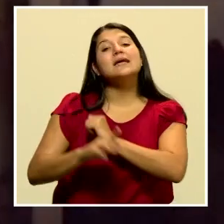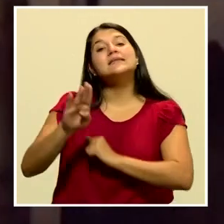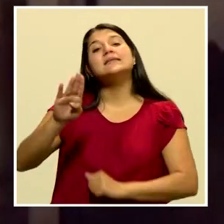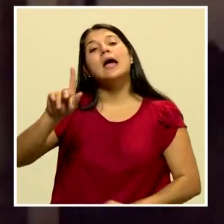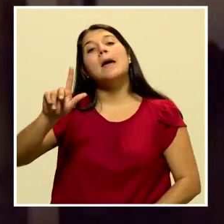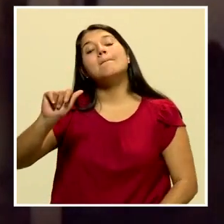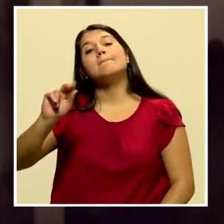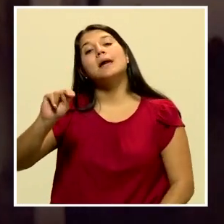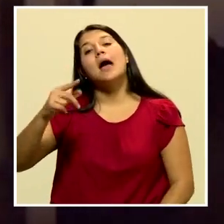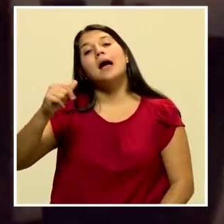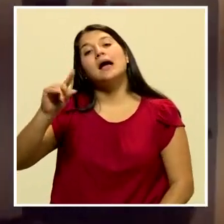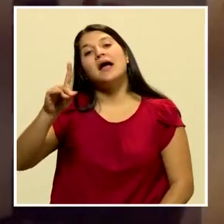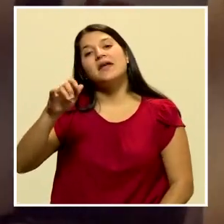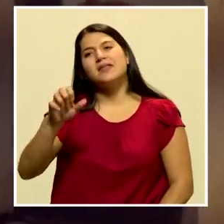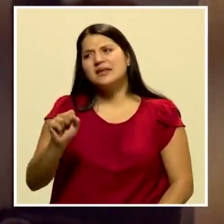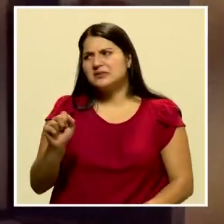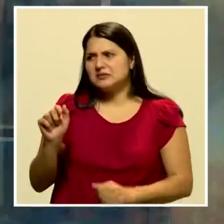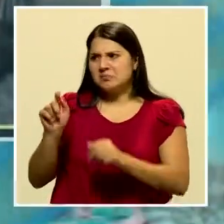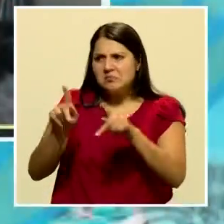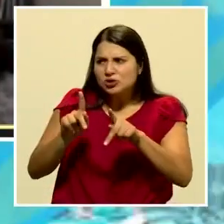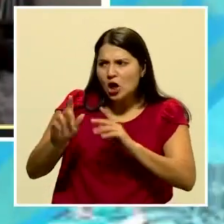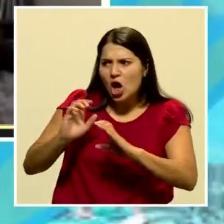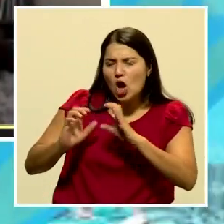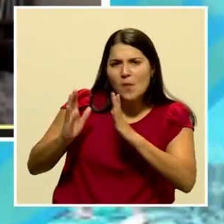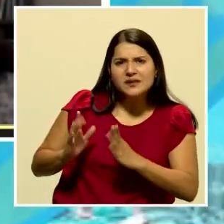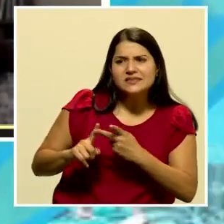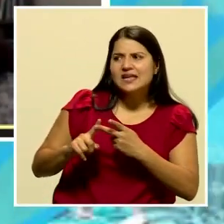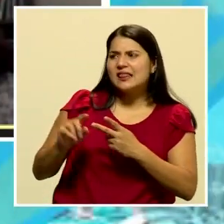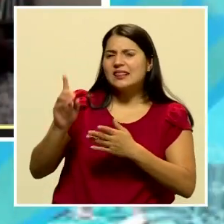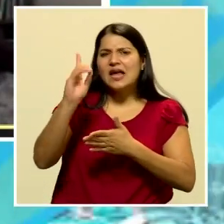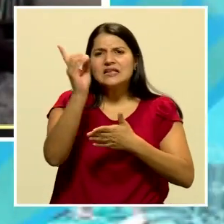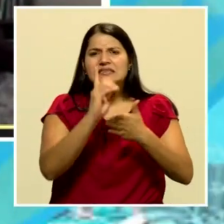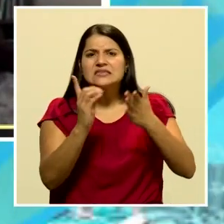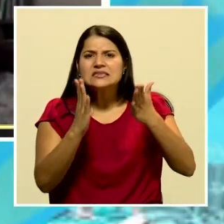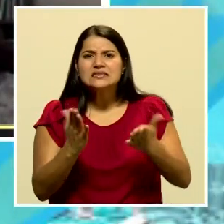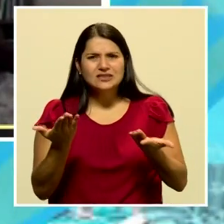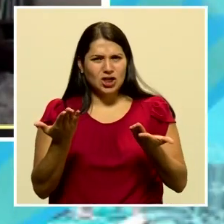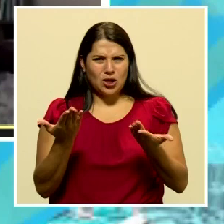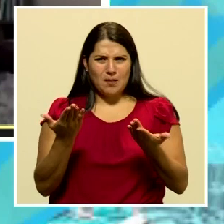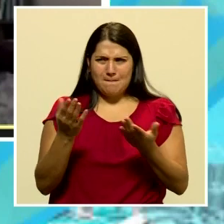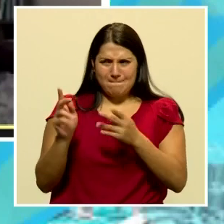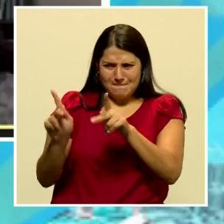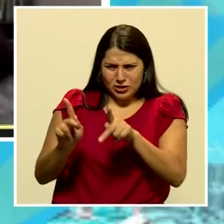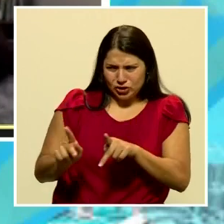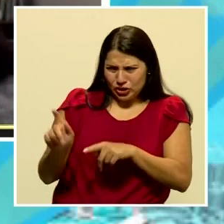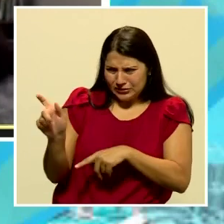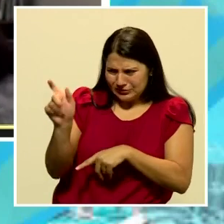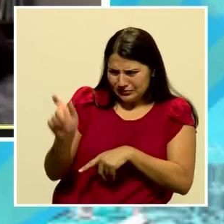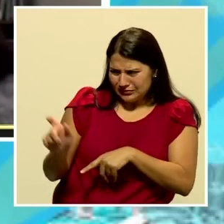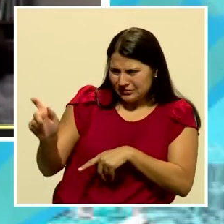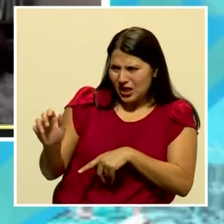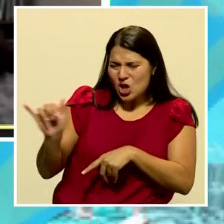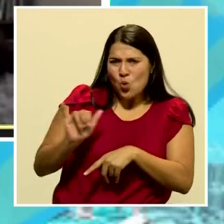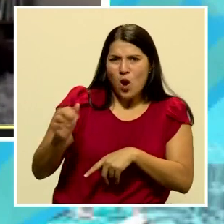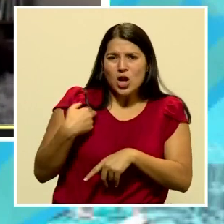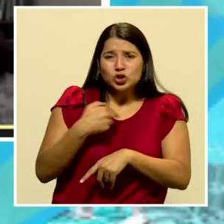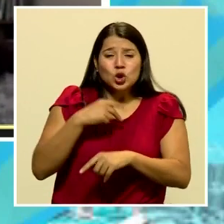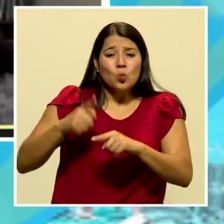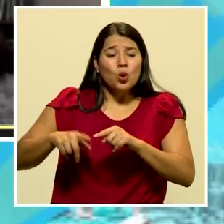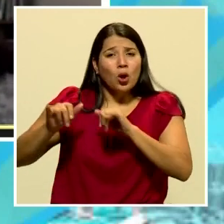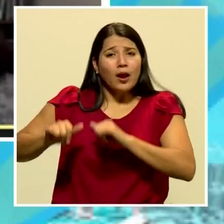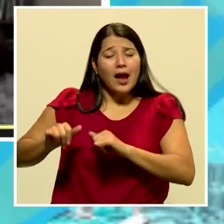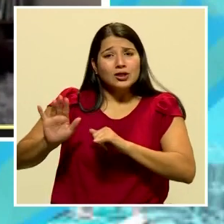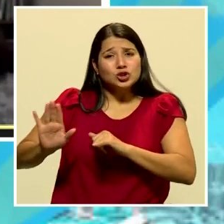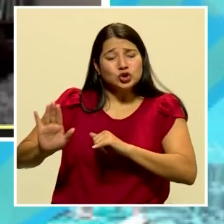son pequeños comerciantes, son diseñadores, son personas como nosotros que no pudieron seguir viviendo en su país por